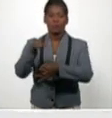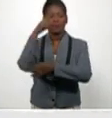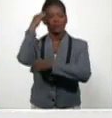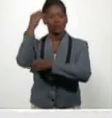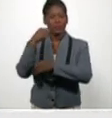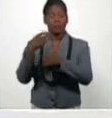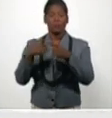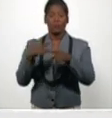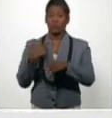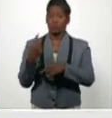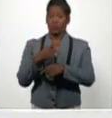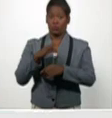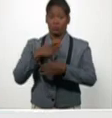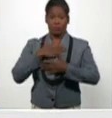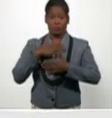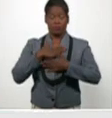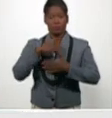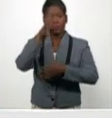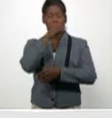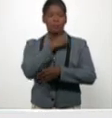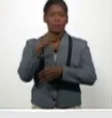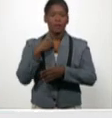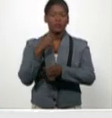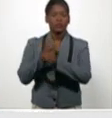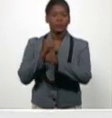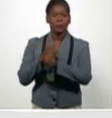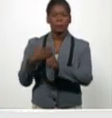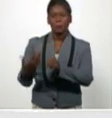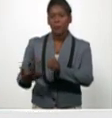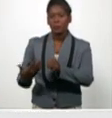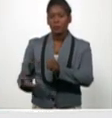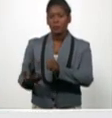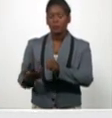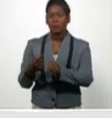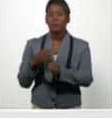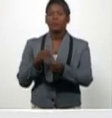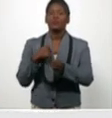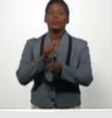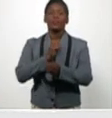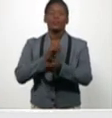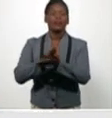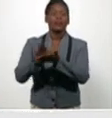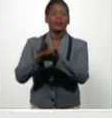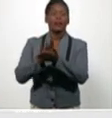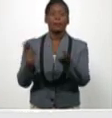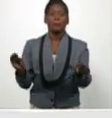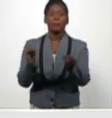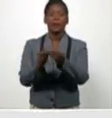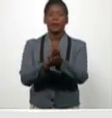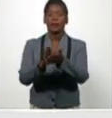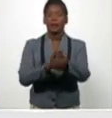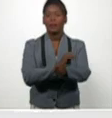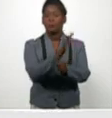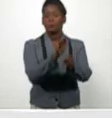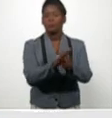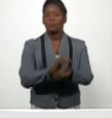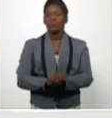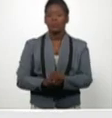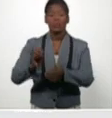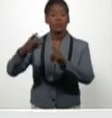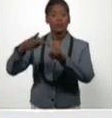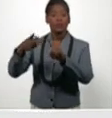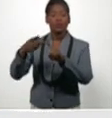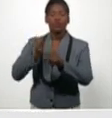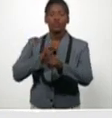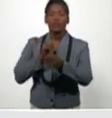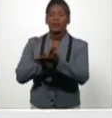veces, primero para que no enferme, segundo para que si enferma no agrave, si se agrava no llegue a